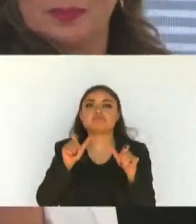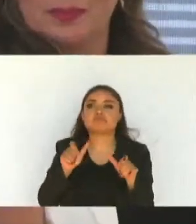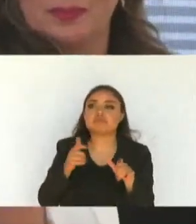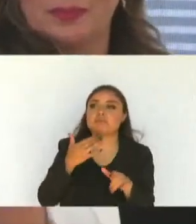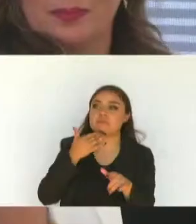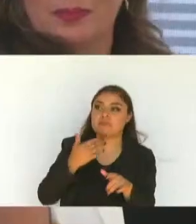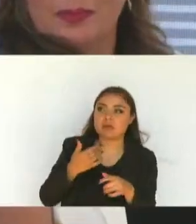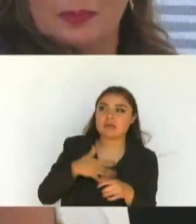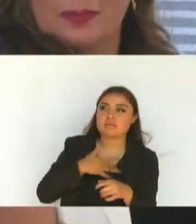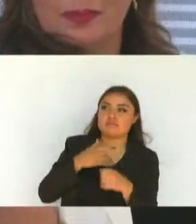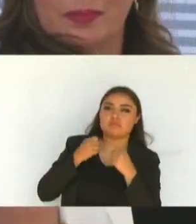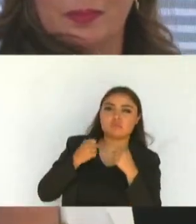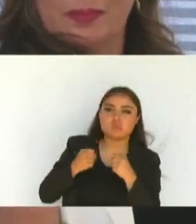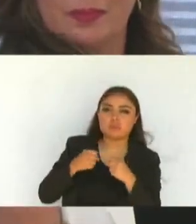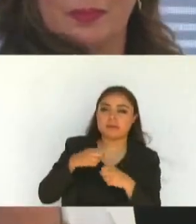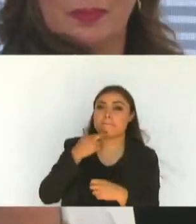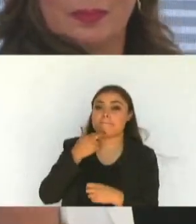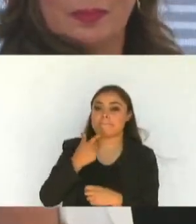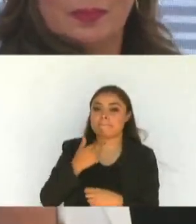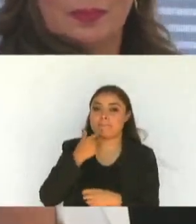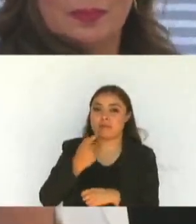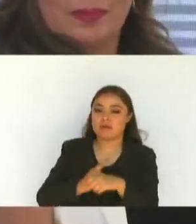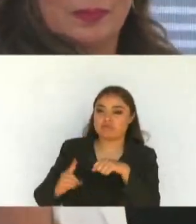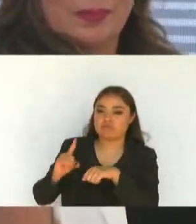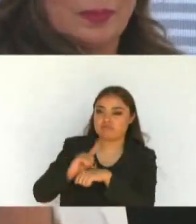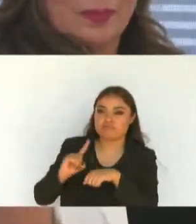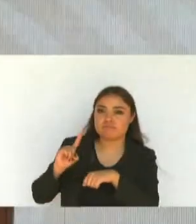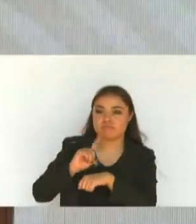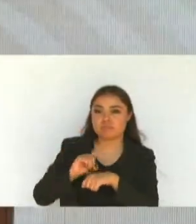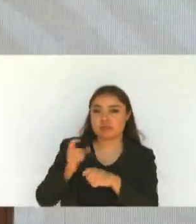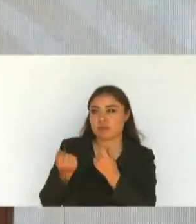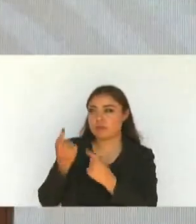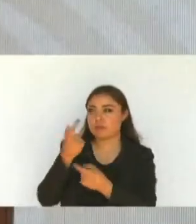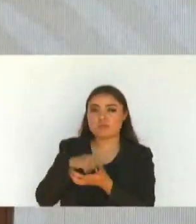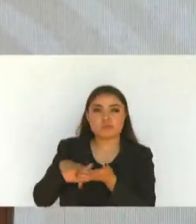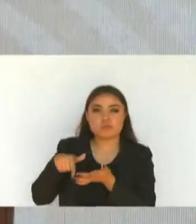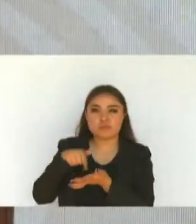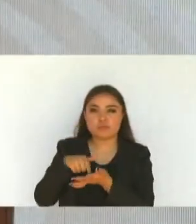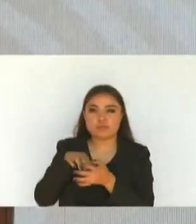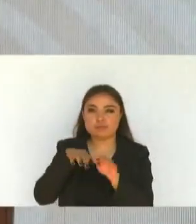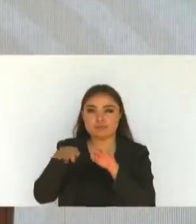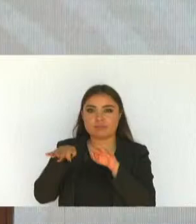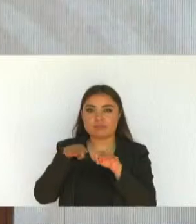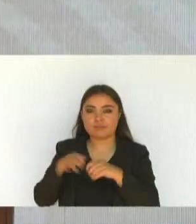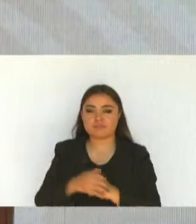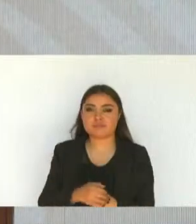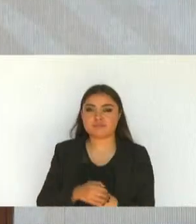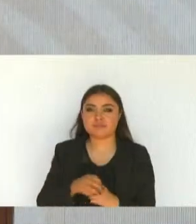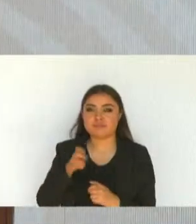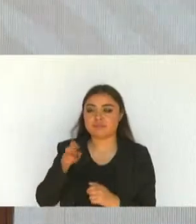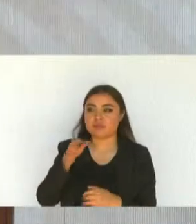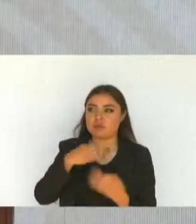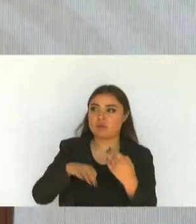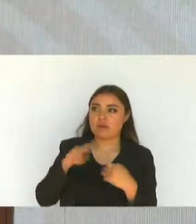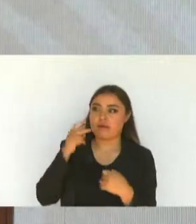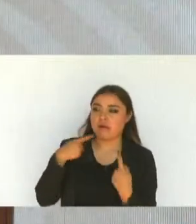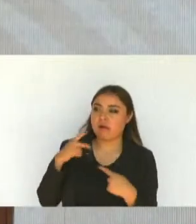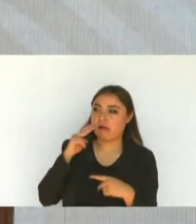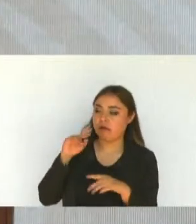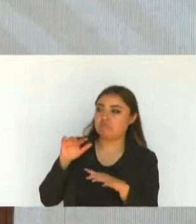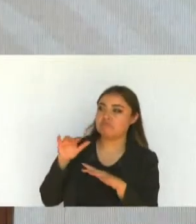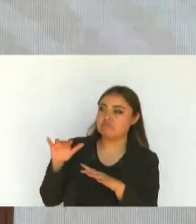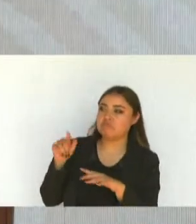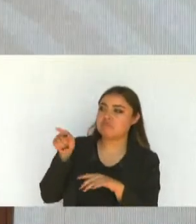formar parte de la mejora continua en los sitios de trabajo y tiene un impacto positivo en el